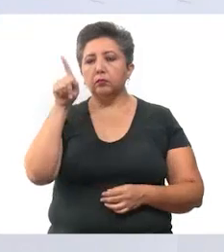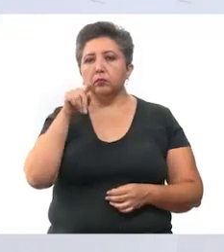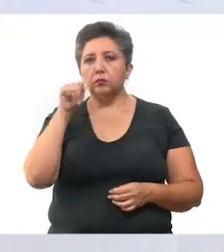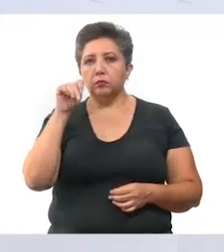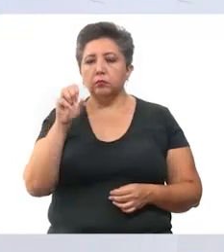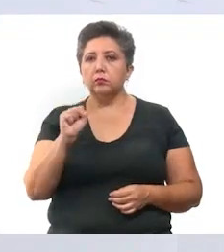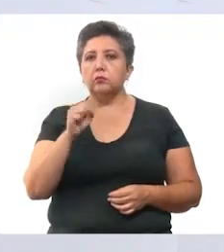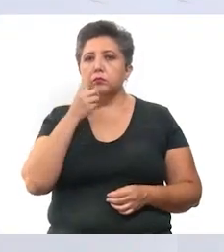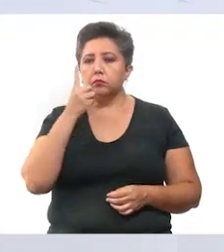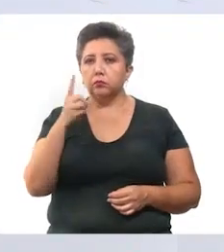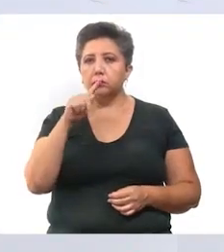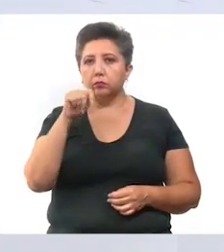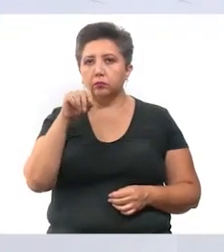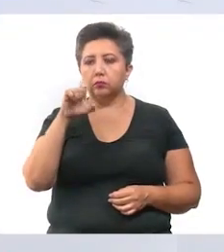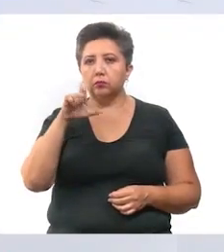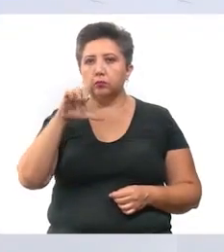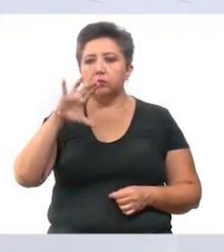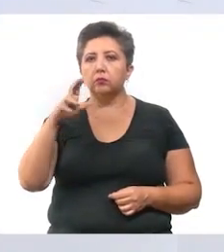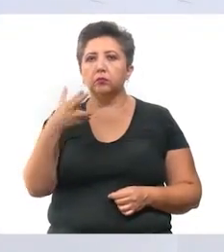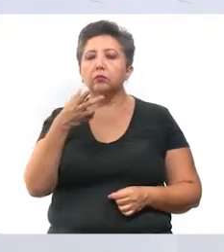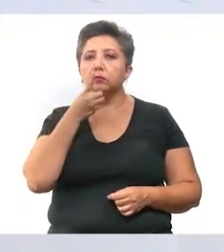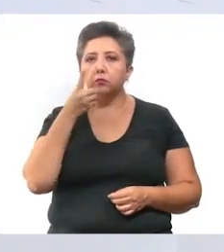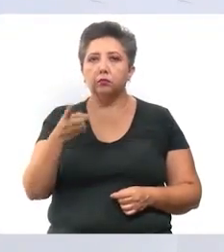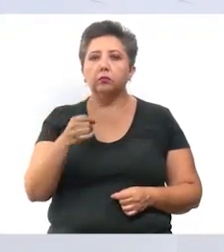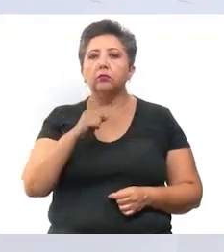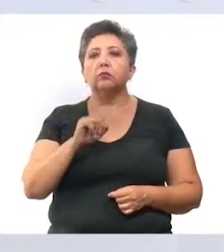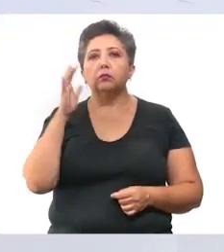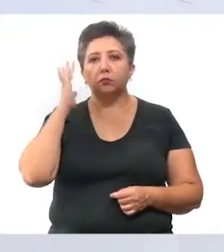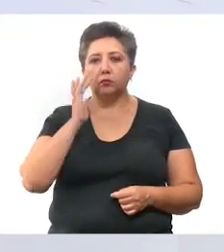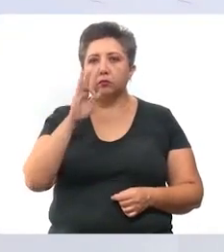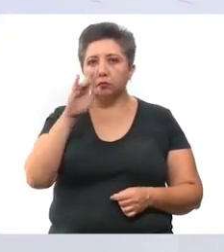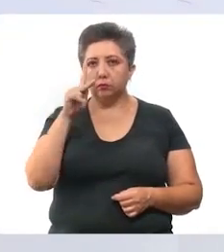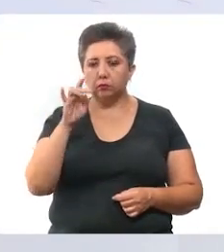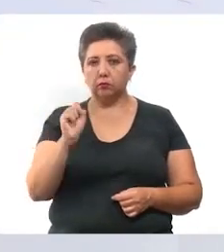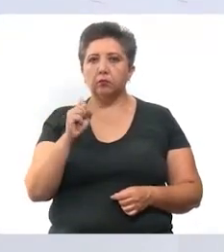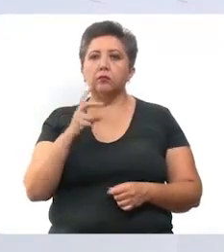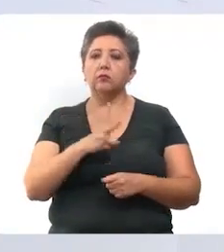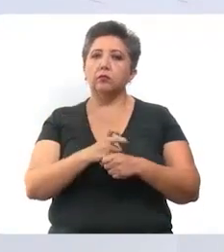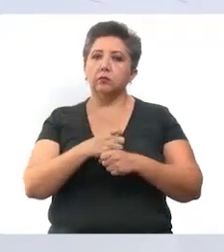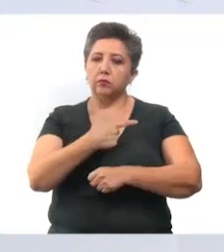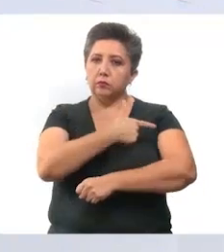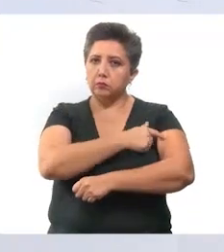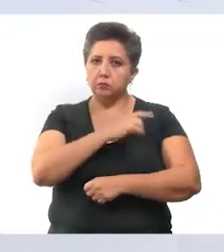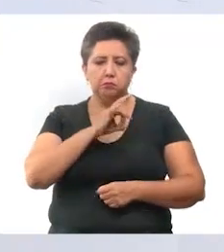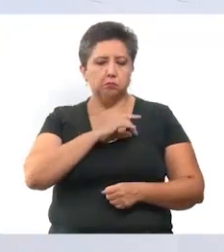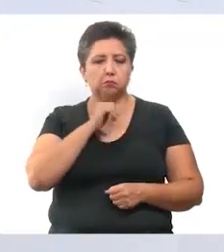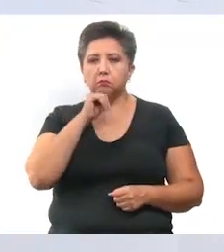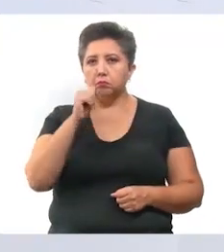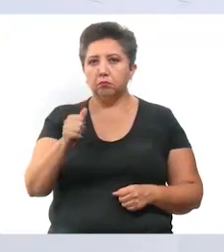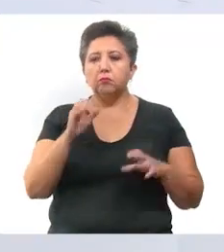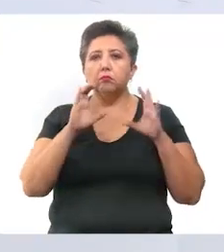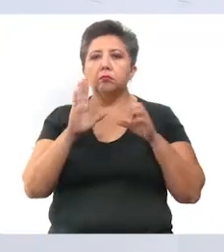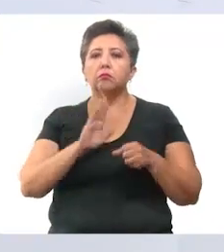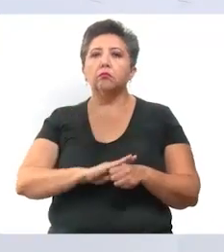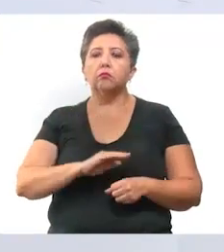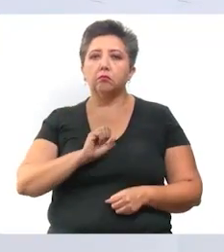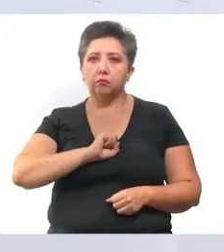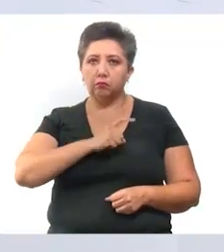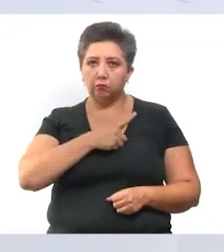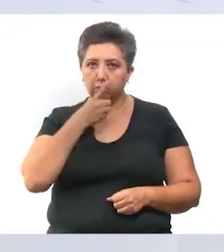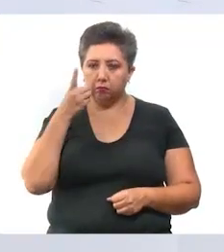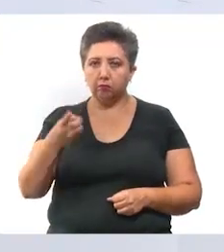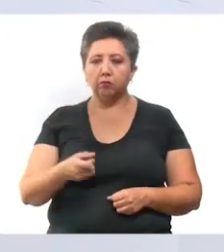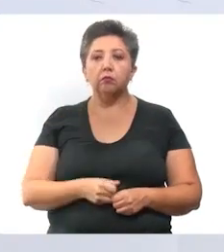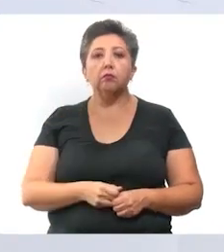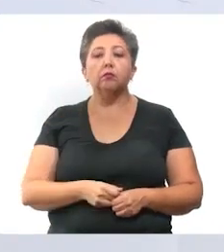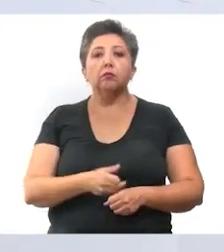Citas, Chiquinsonot, Telchac Pueblo, Chaxinquín y San Felipe. Los invitamos a vacunarse sin temor para proteger nuestra salud y la de nuestras